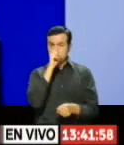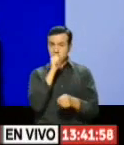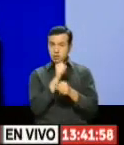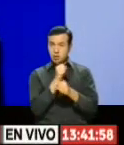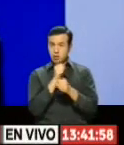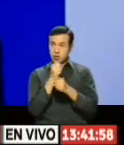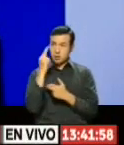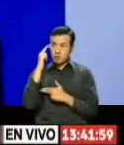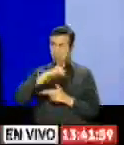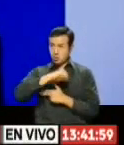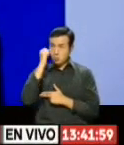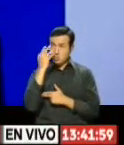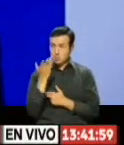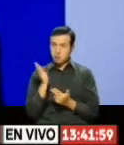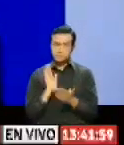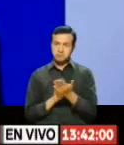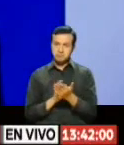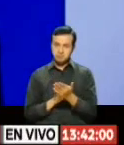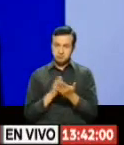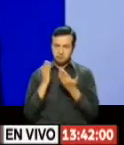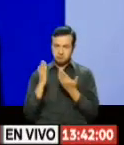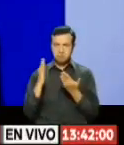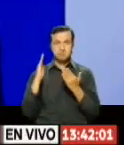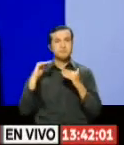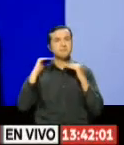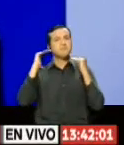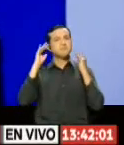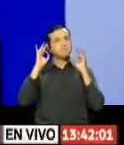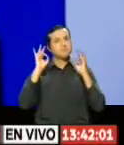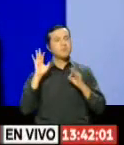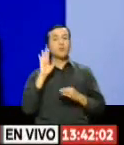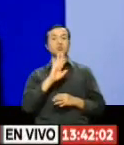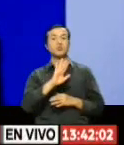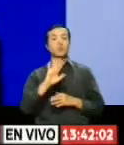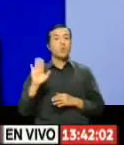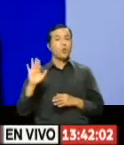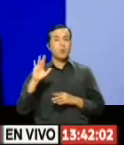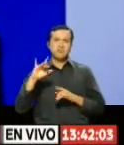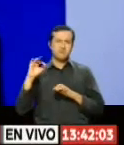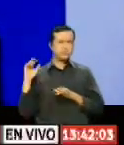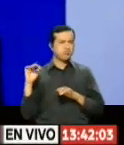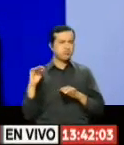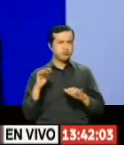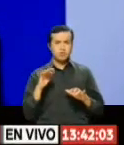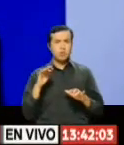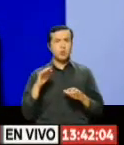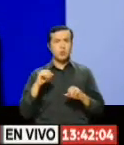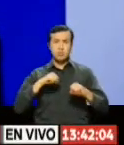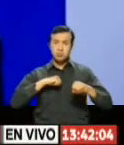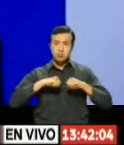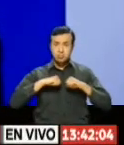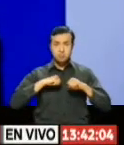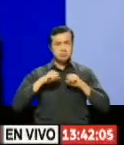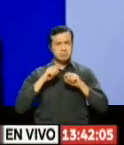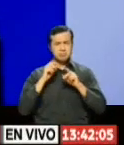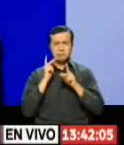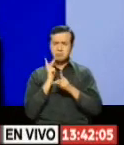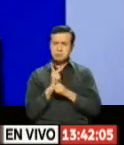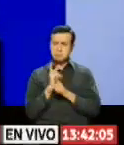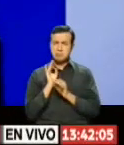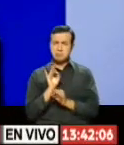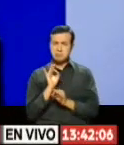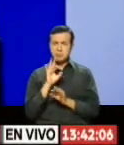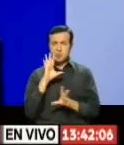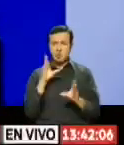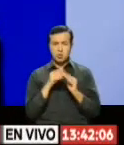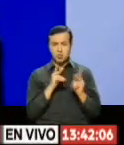nuestros héroes. Quiero enaltecer la forma en la que se procedió en una operación meticulosa que se